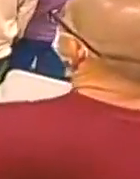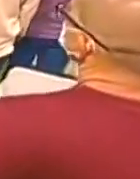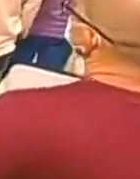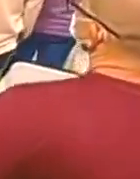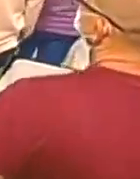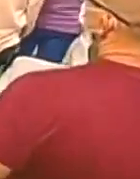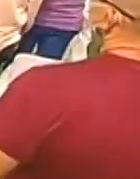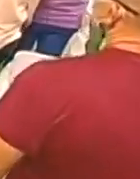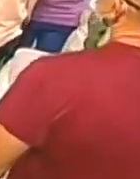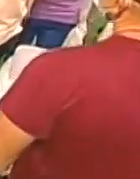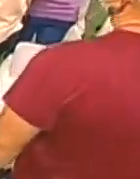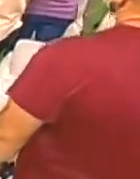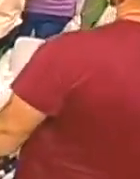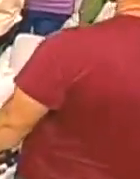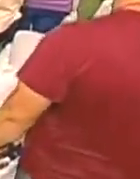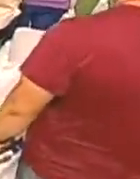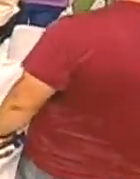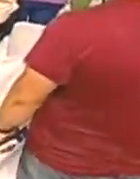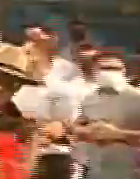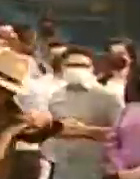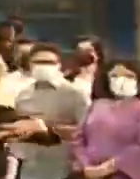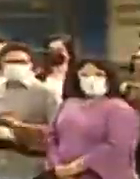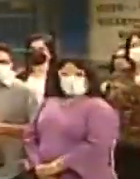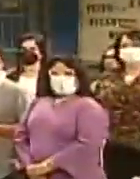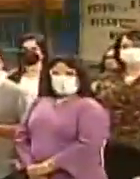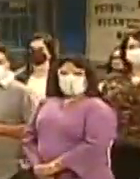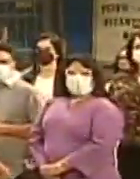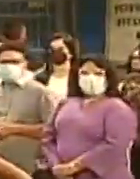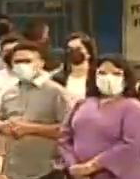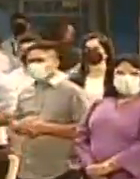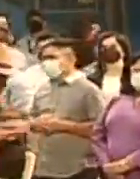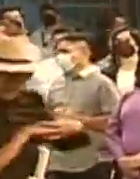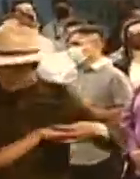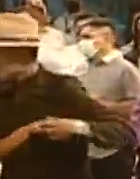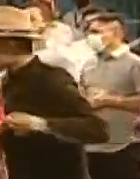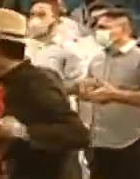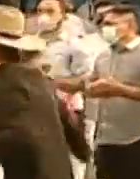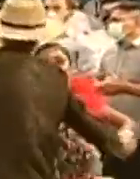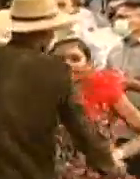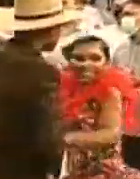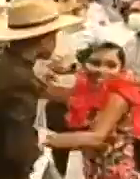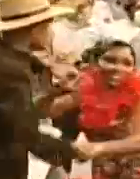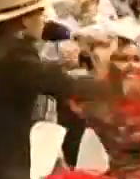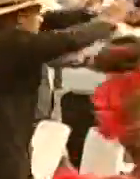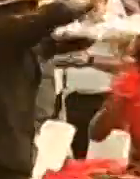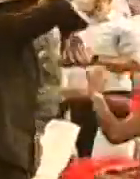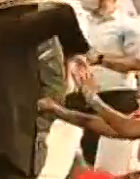dándole la fuerza, por supuesto, a los cívicos militar. Así es, ¡ah!